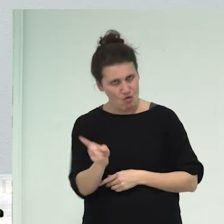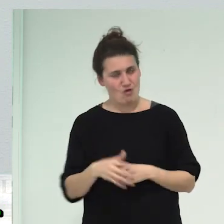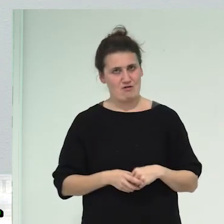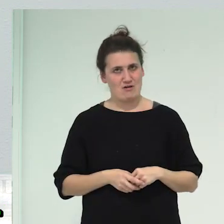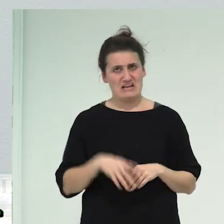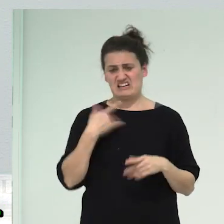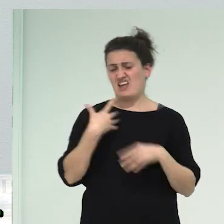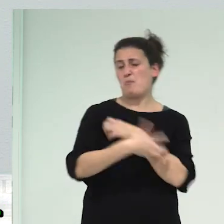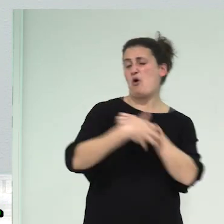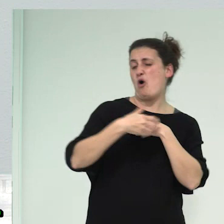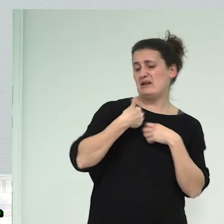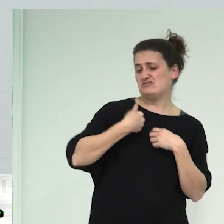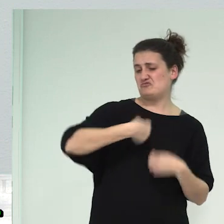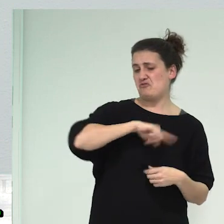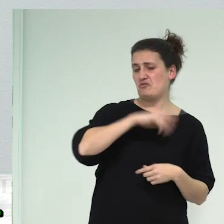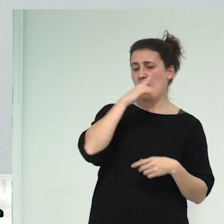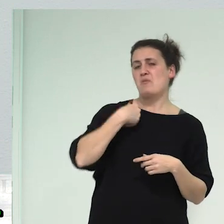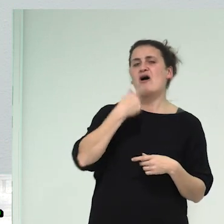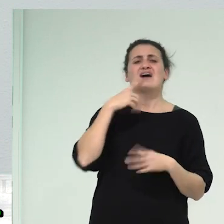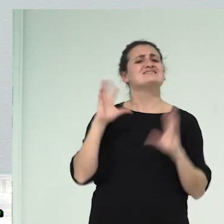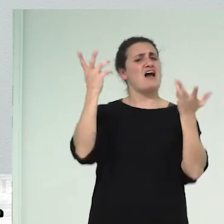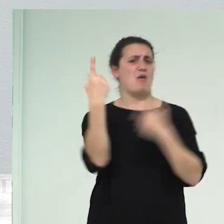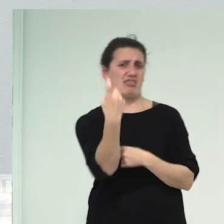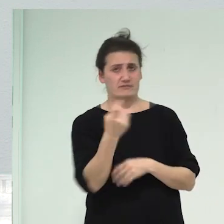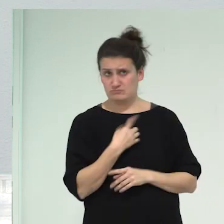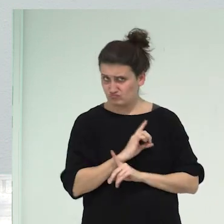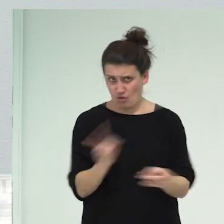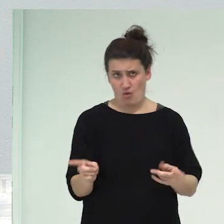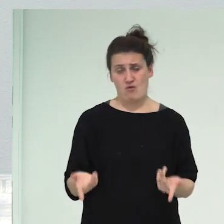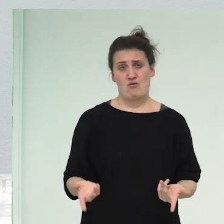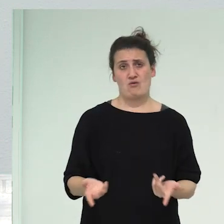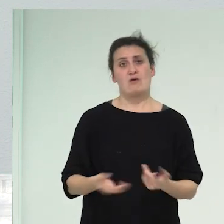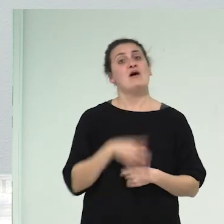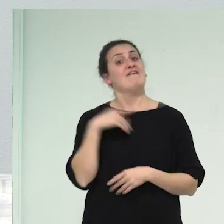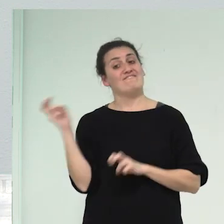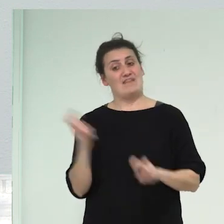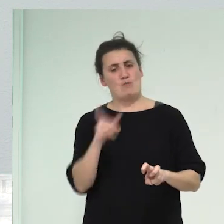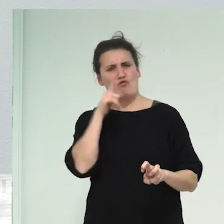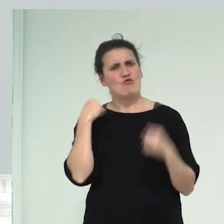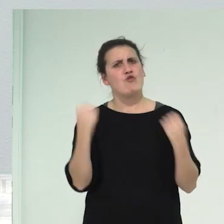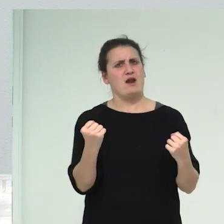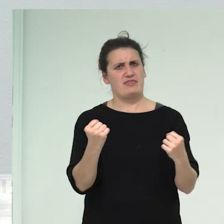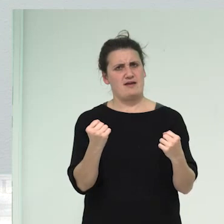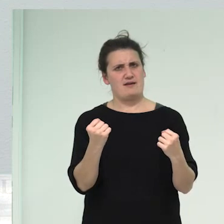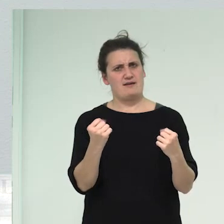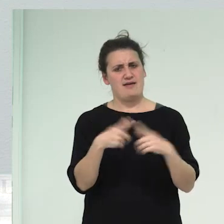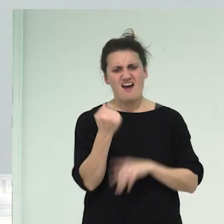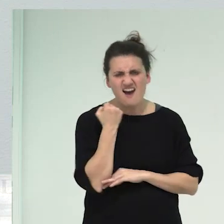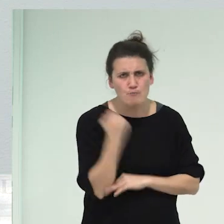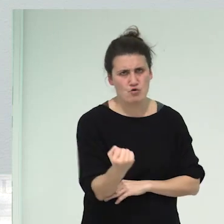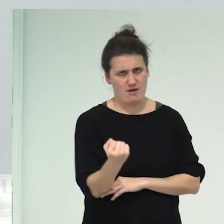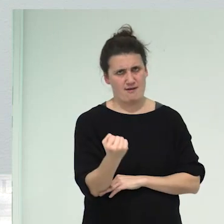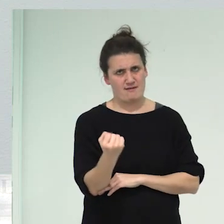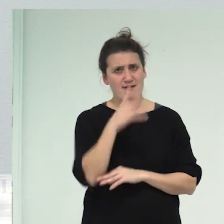las pobrecitas que tienen que ser salvadas, no, venimos con fuerza a apoyar,